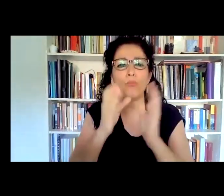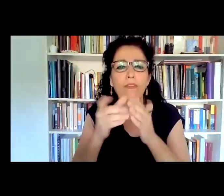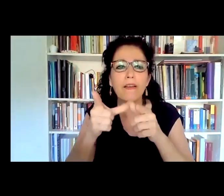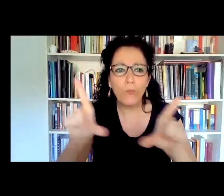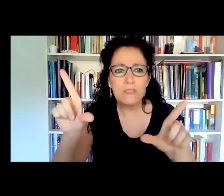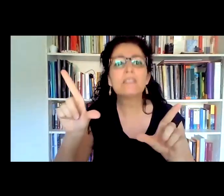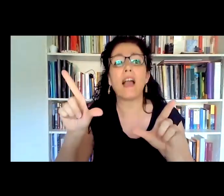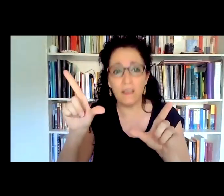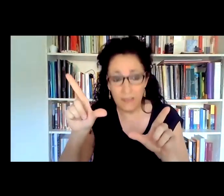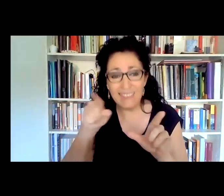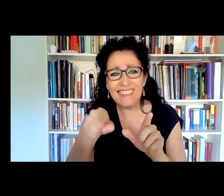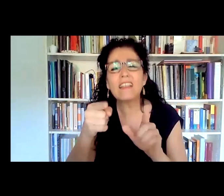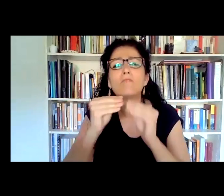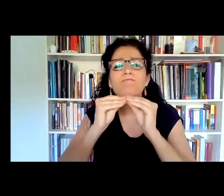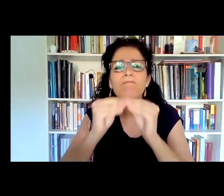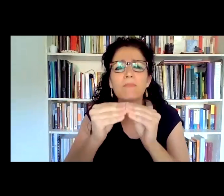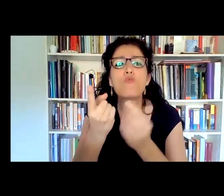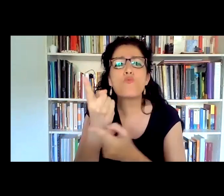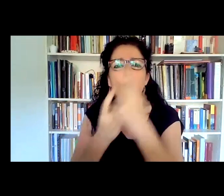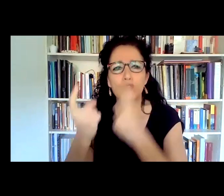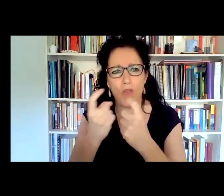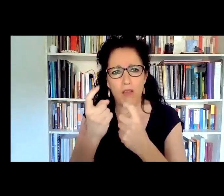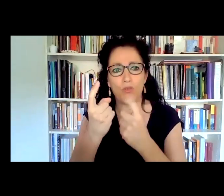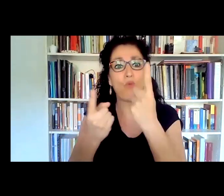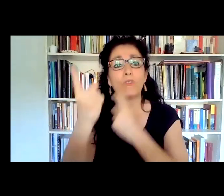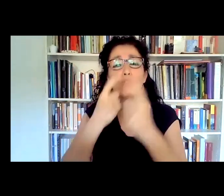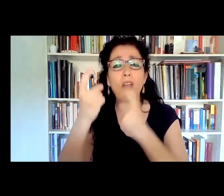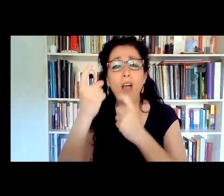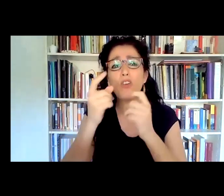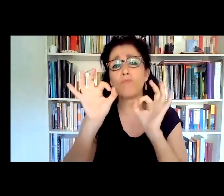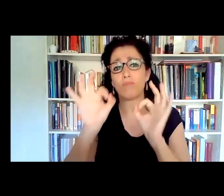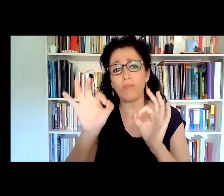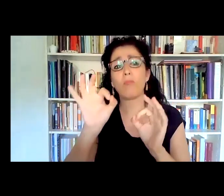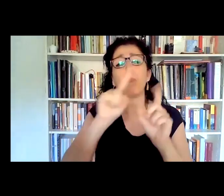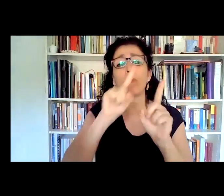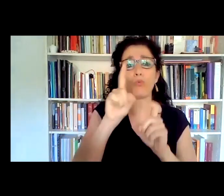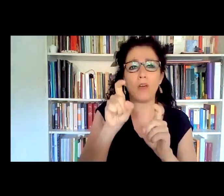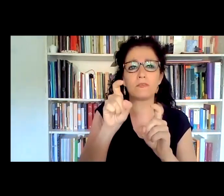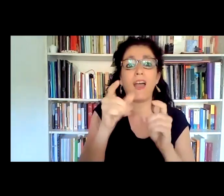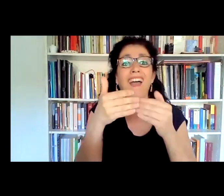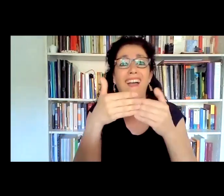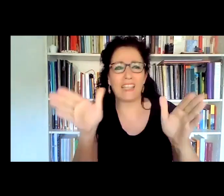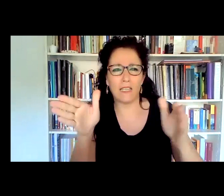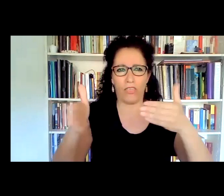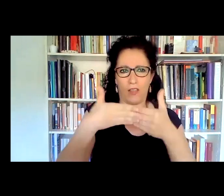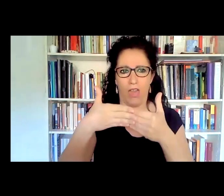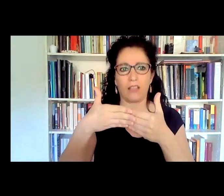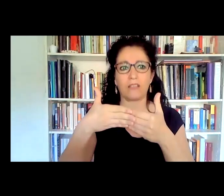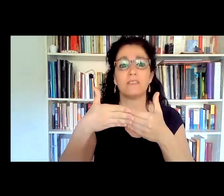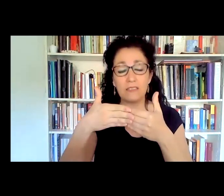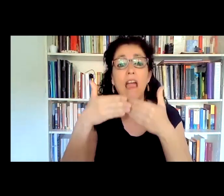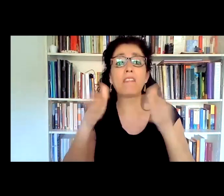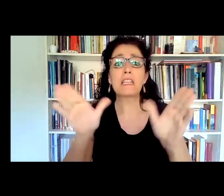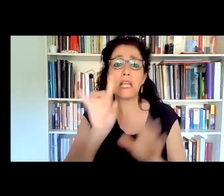participaban personas oyentes vinculadas al colectivo, así como la comunidad lingüística. El cuestionario constaba